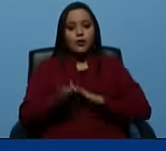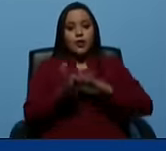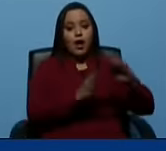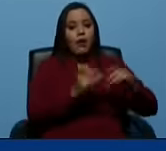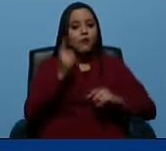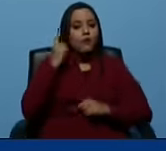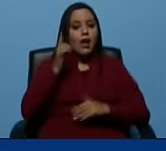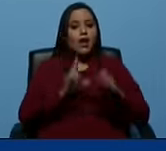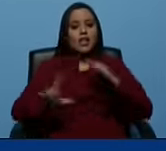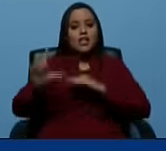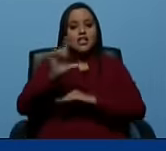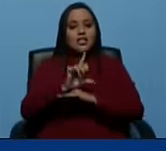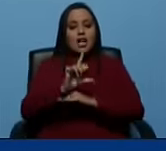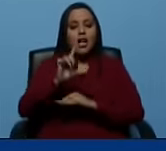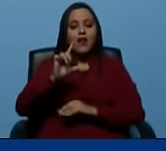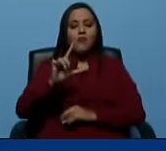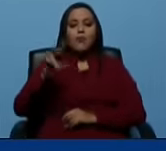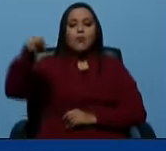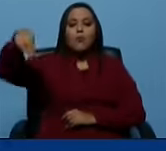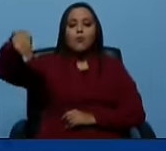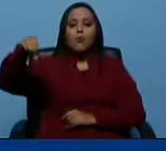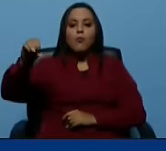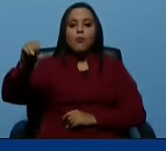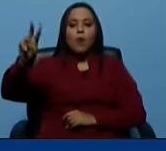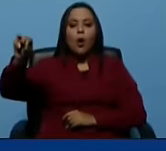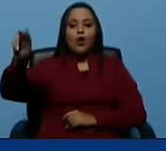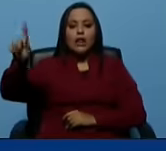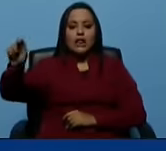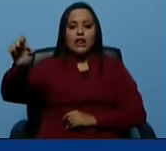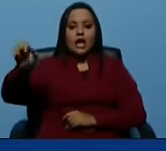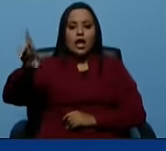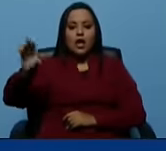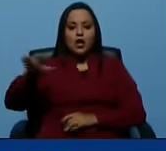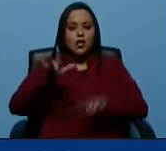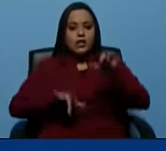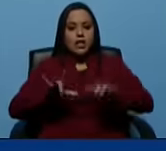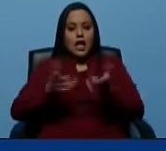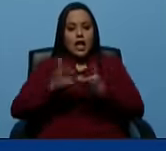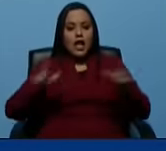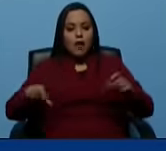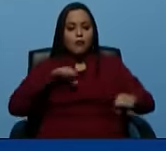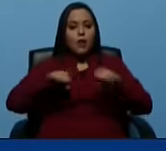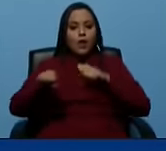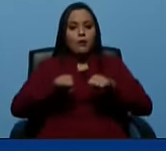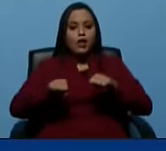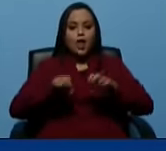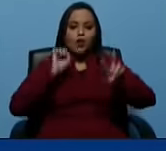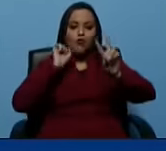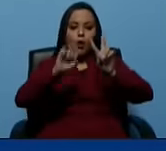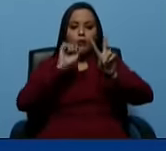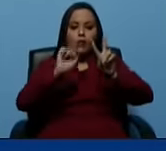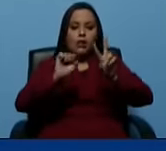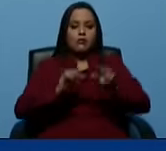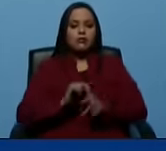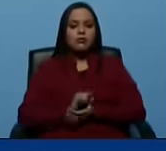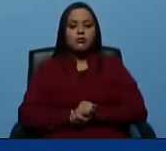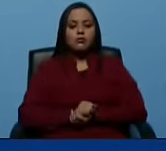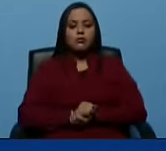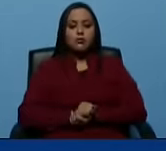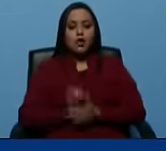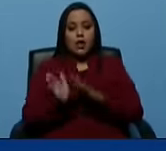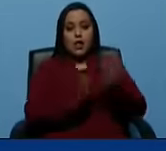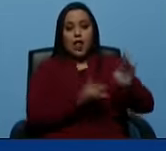licenciada Vanessa Montero, secretaria general del Movimiento Somos Venezuela, a